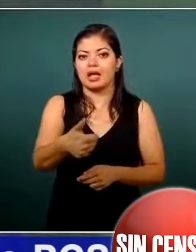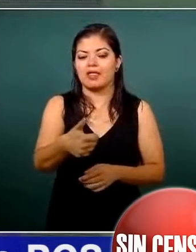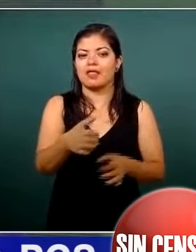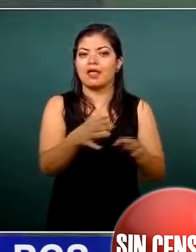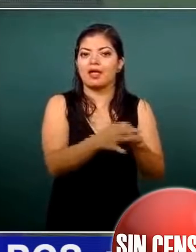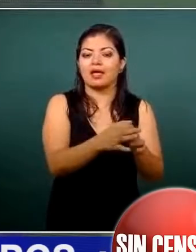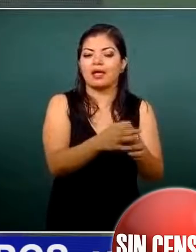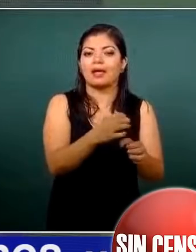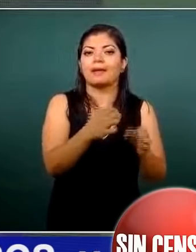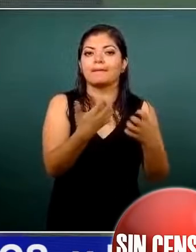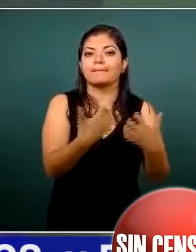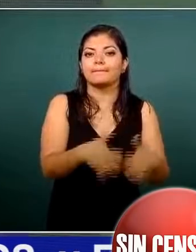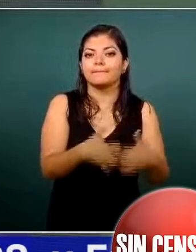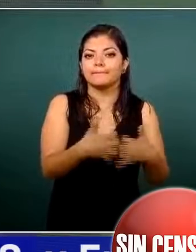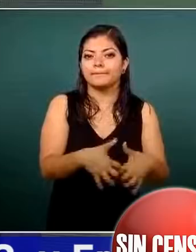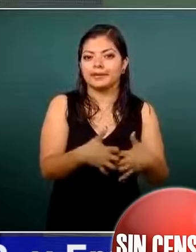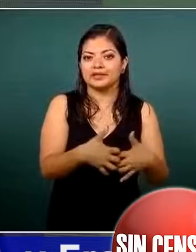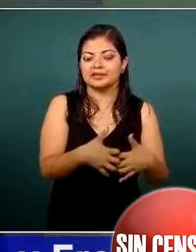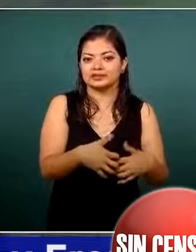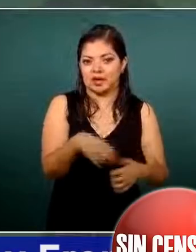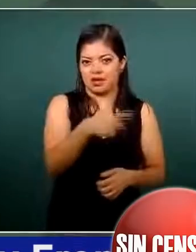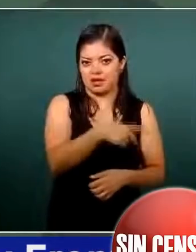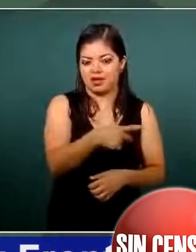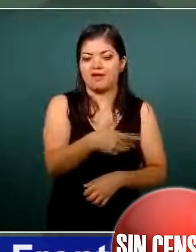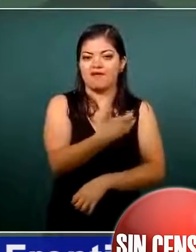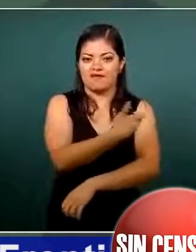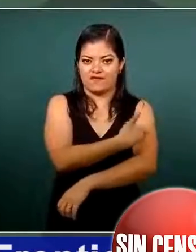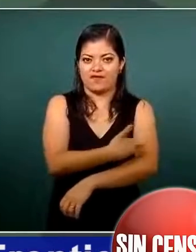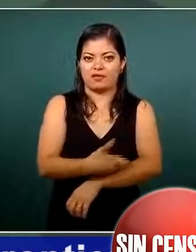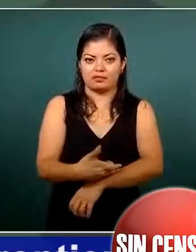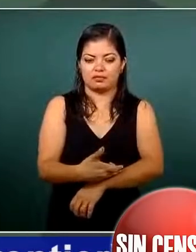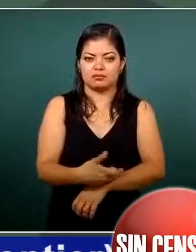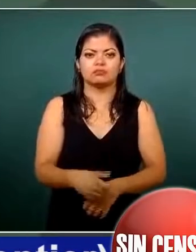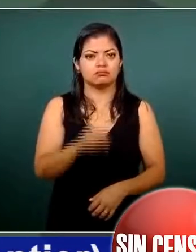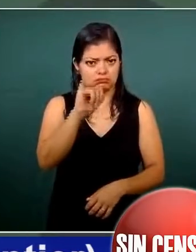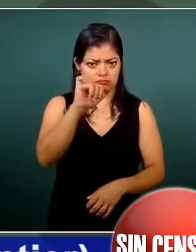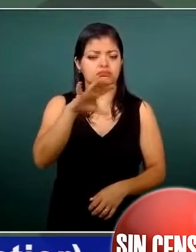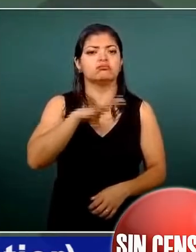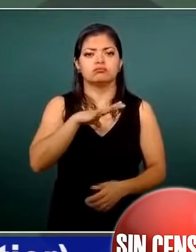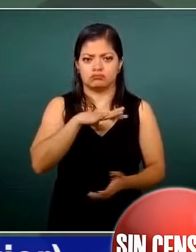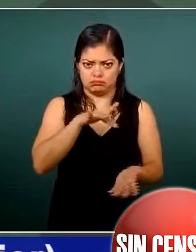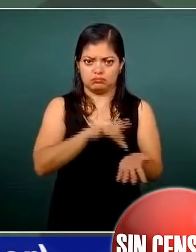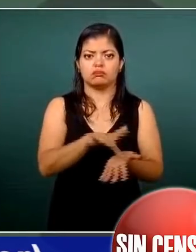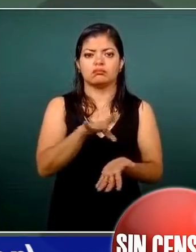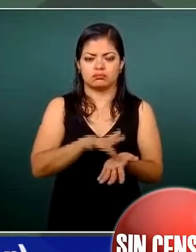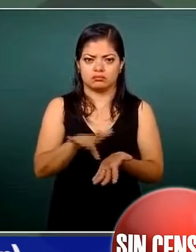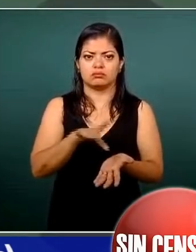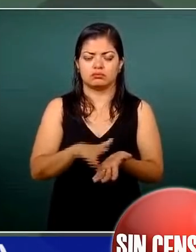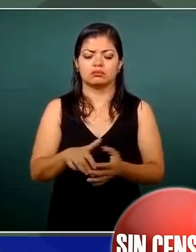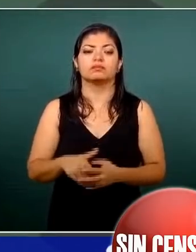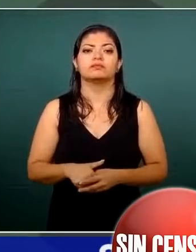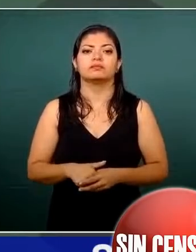familiar. Entonces sí se está apoyando. Yo también